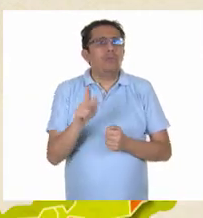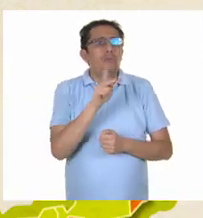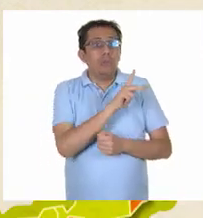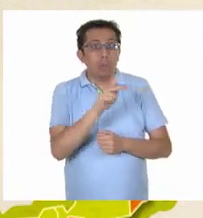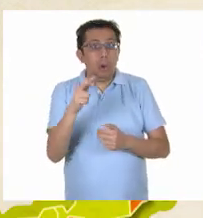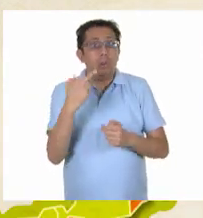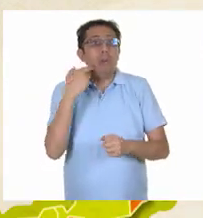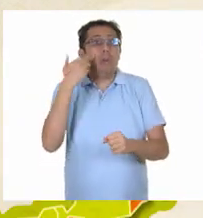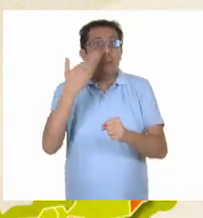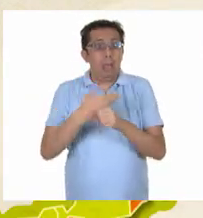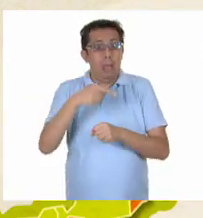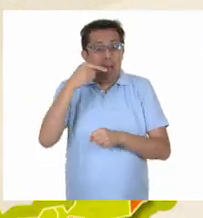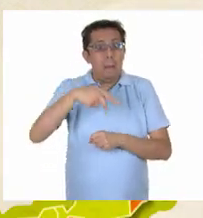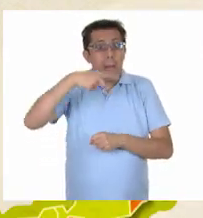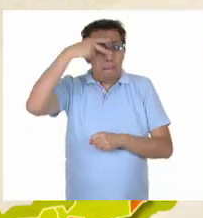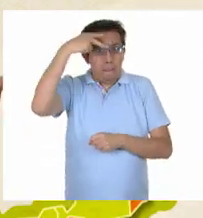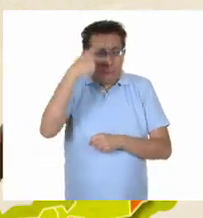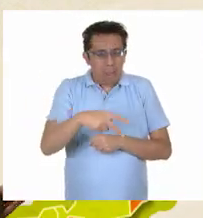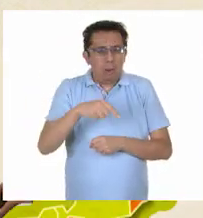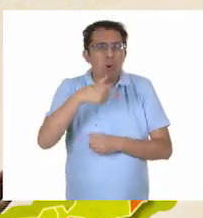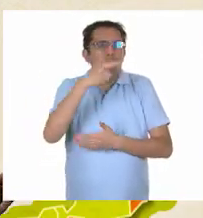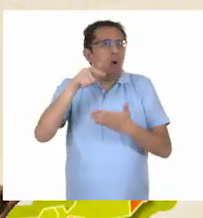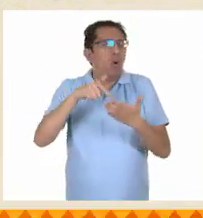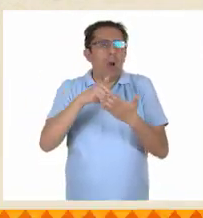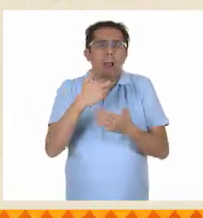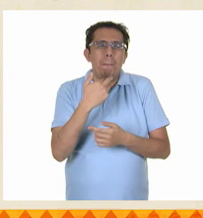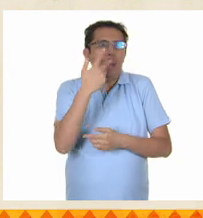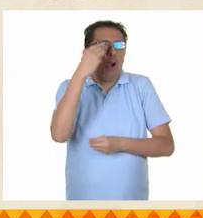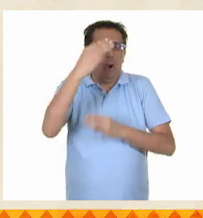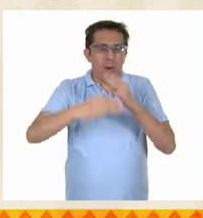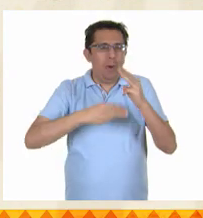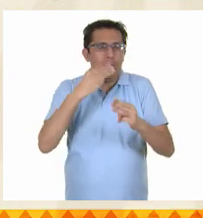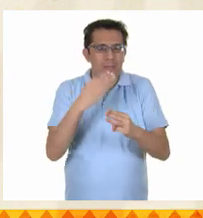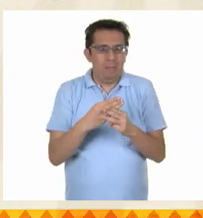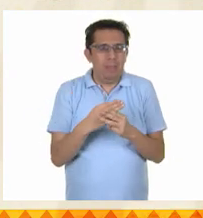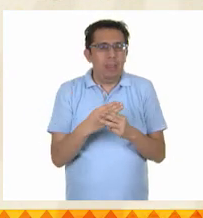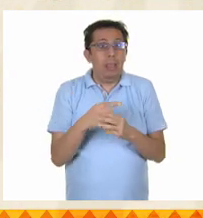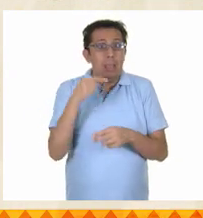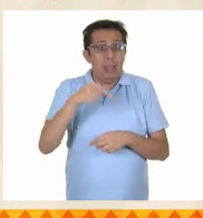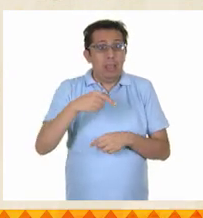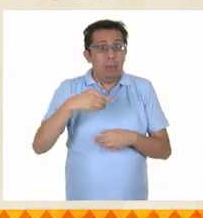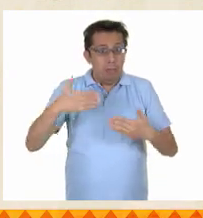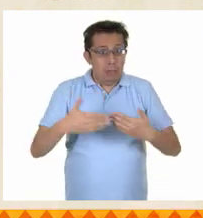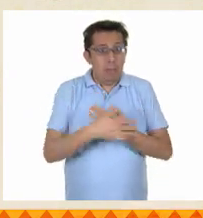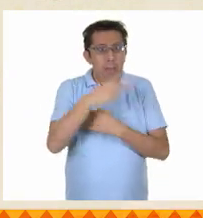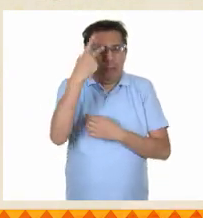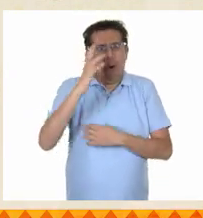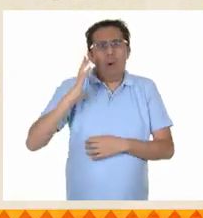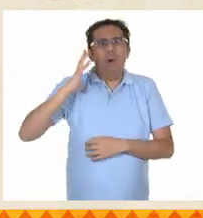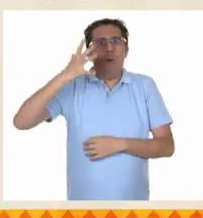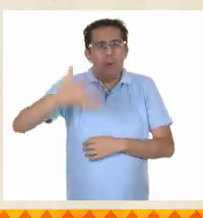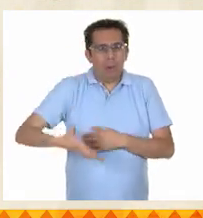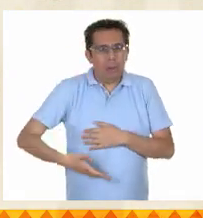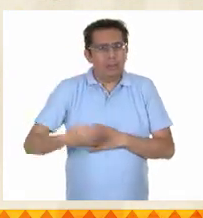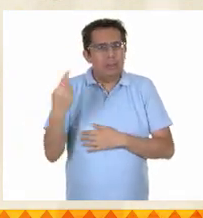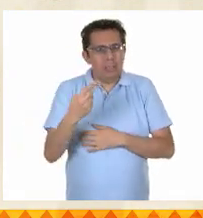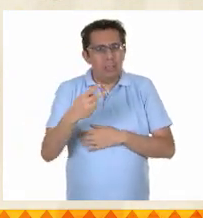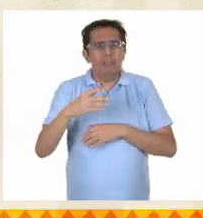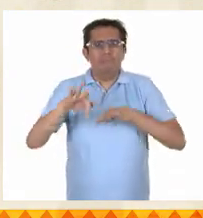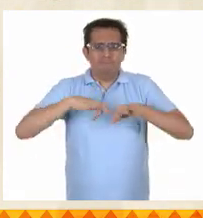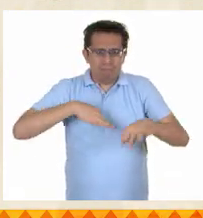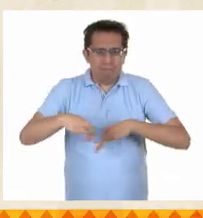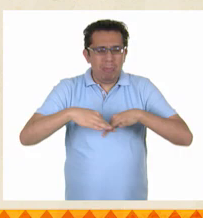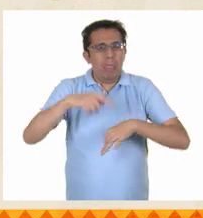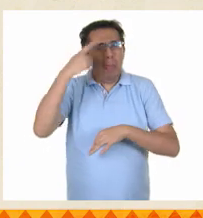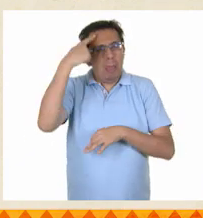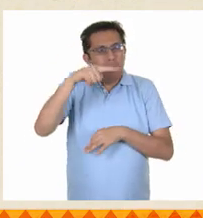responsables de que nuestro país sea el mejor lugar del mundo. Ser mexicano es un orgullo y hay que trabajar duro para que